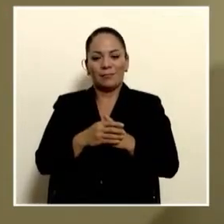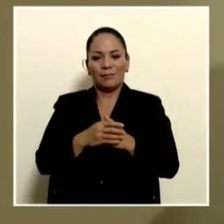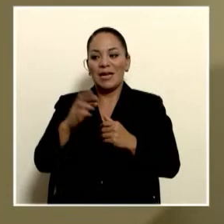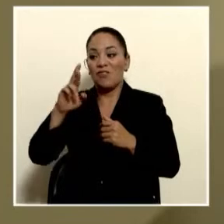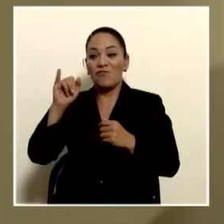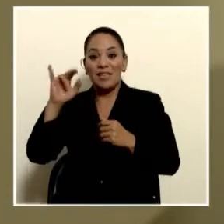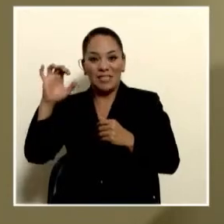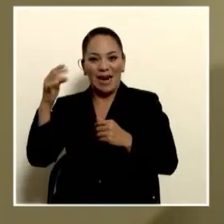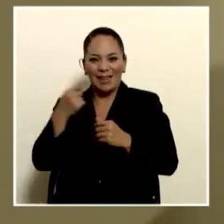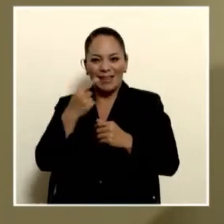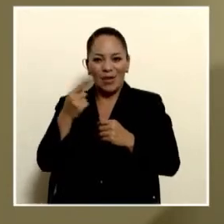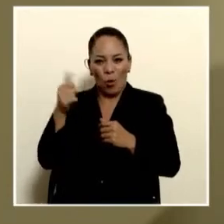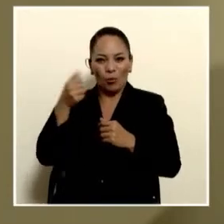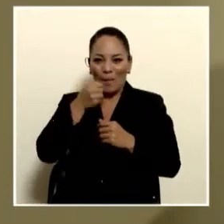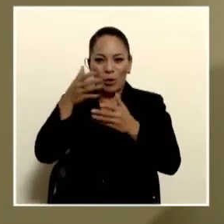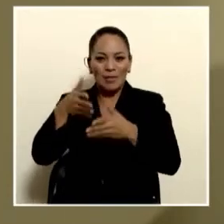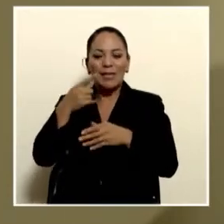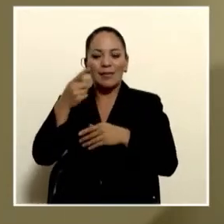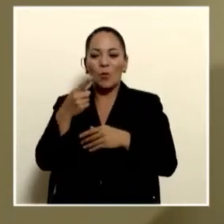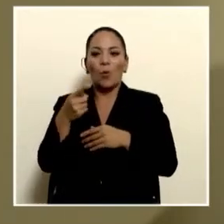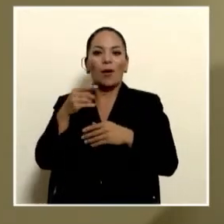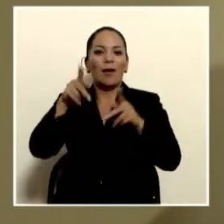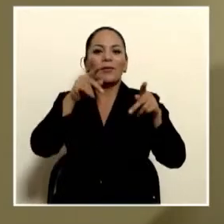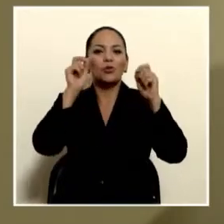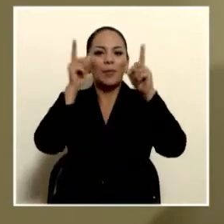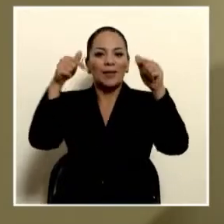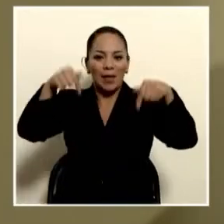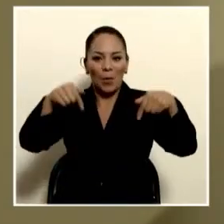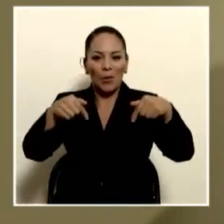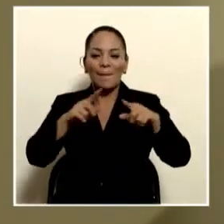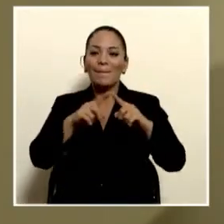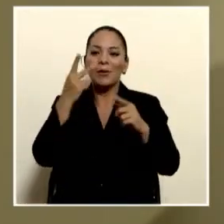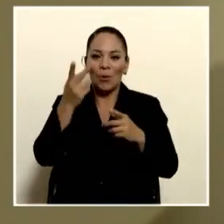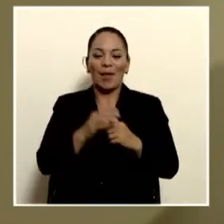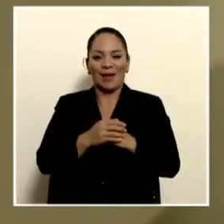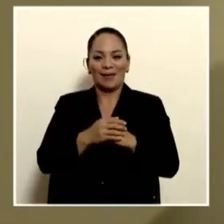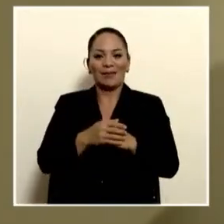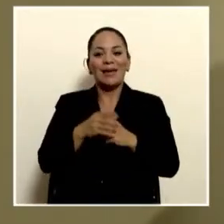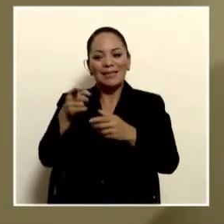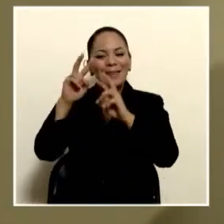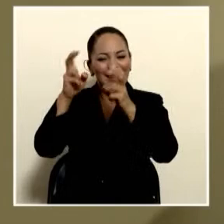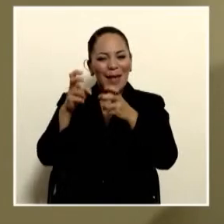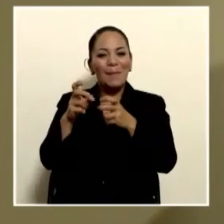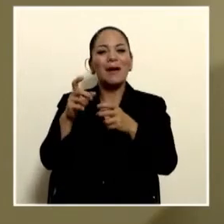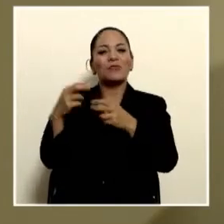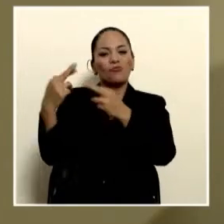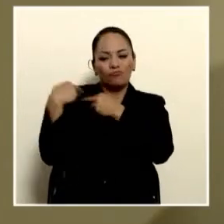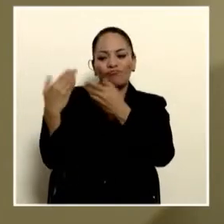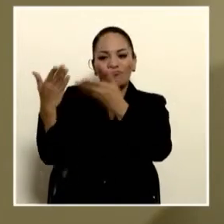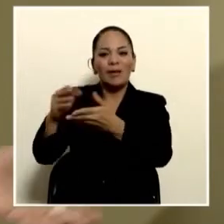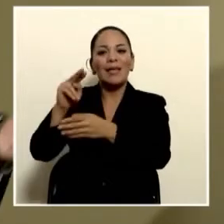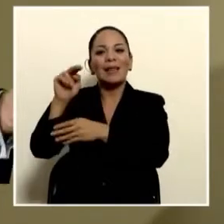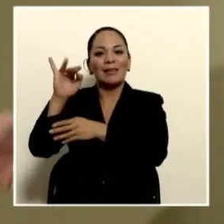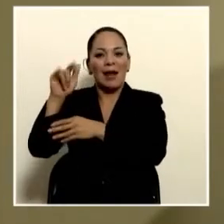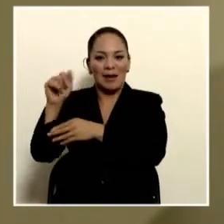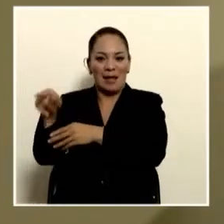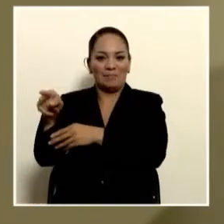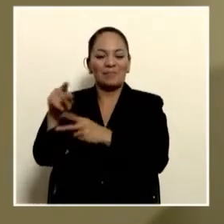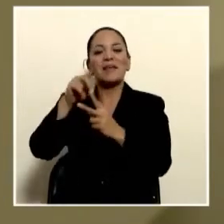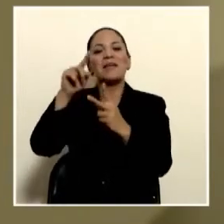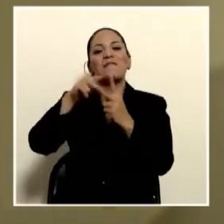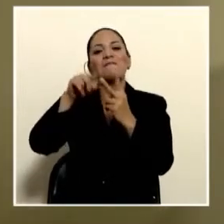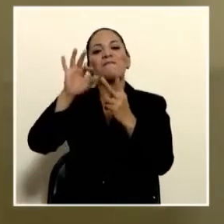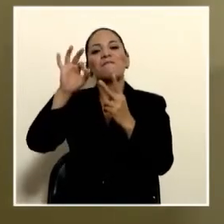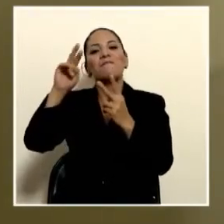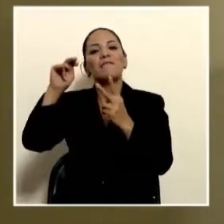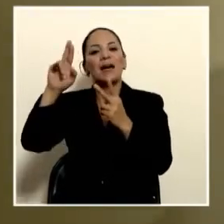eso lo sabíamos. Yo le encargué este tema a doña Natalia Díaz. Venga, doña Natalia, cuénteles, y a don Francisco, tal vez los dos, porque